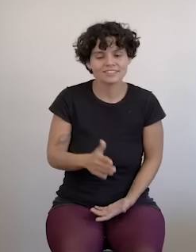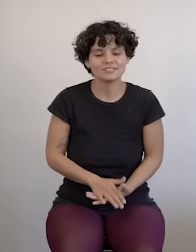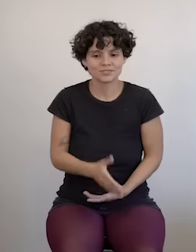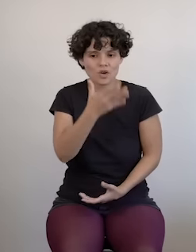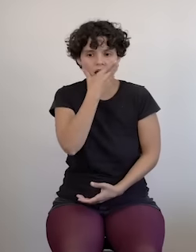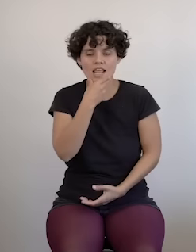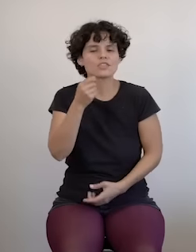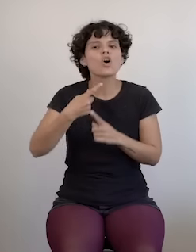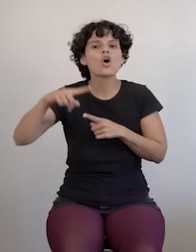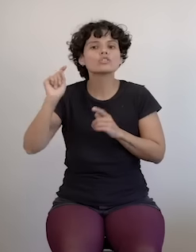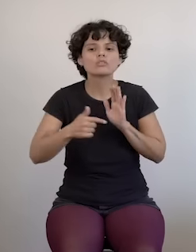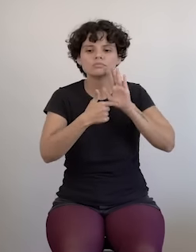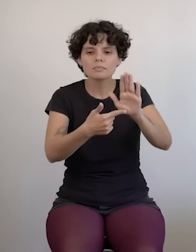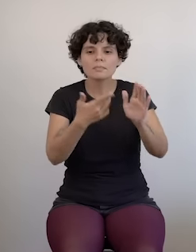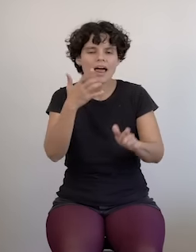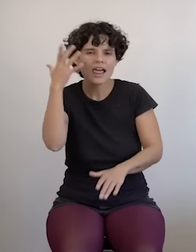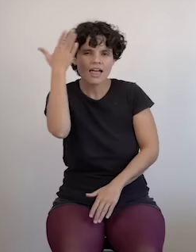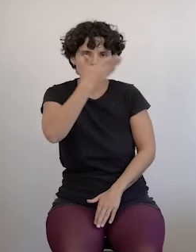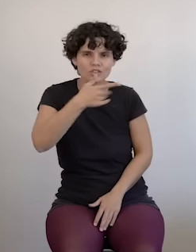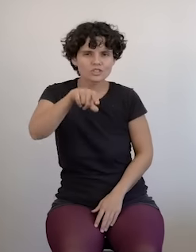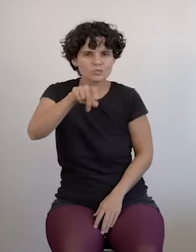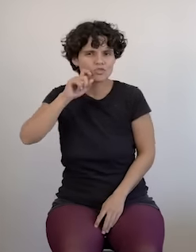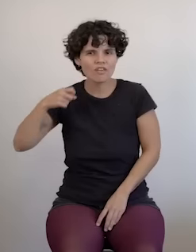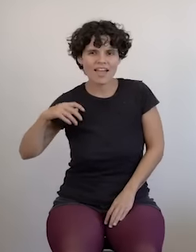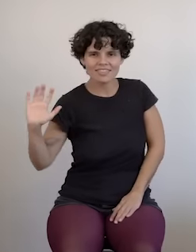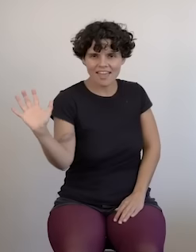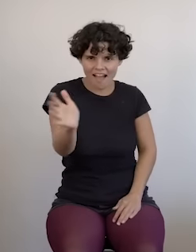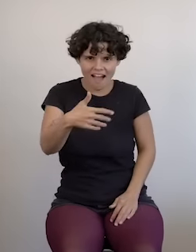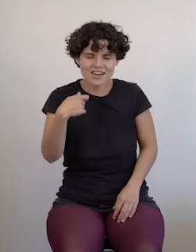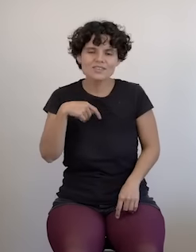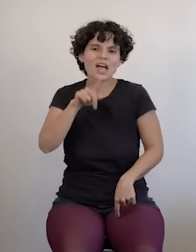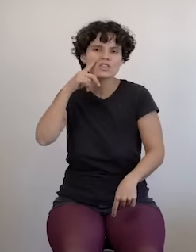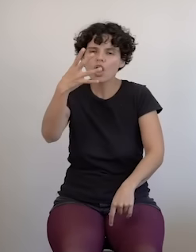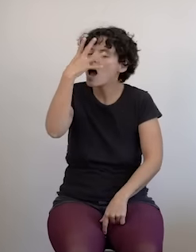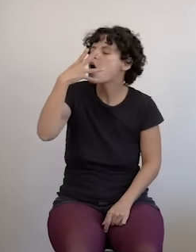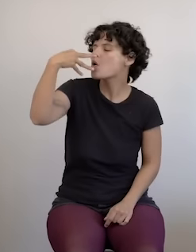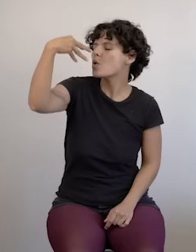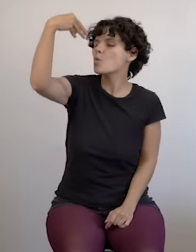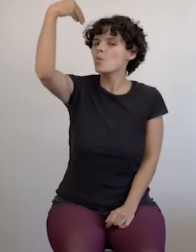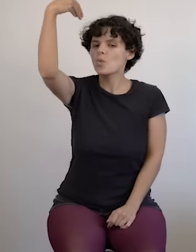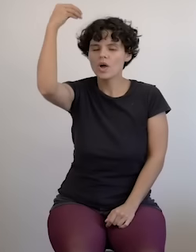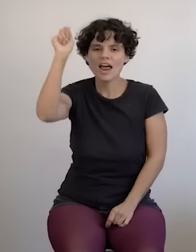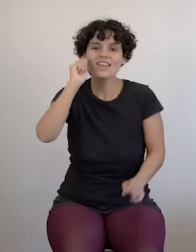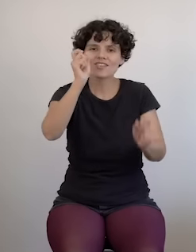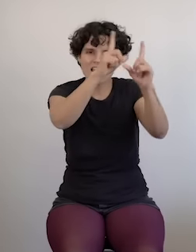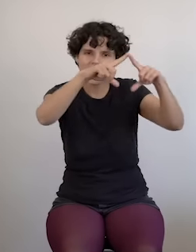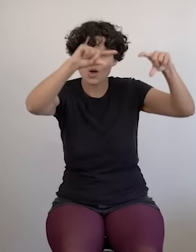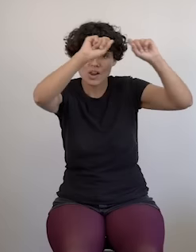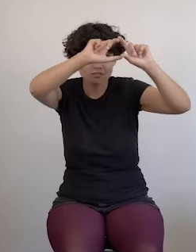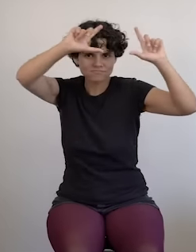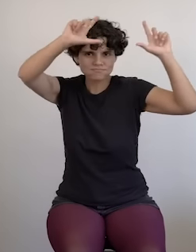verse bonito. No, mire, y aquí, mire. Cuando saca de noche, de cacería. Ahí está, un lobo. Está, un lobo. Un lobo. Luna llena, luna llena. Custom, por